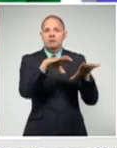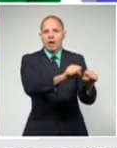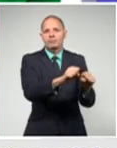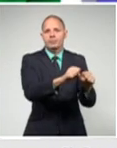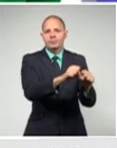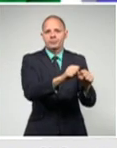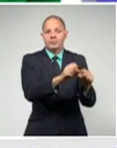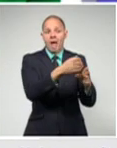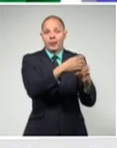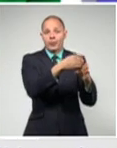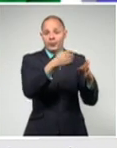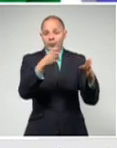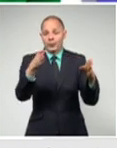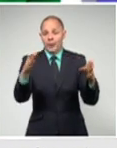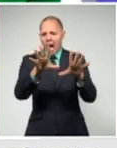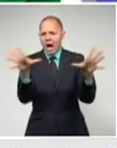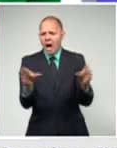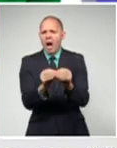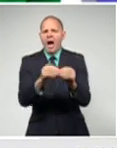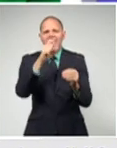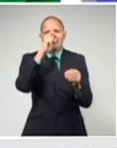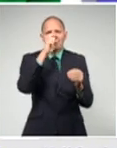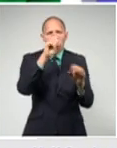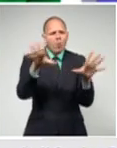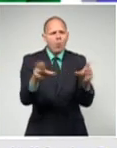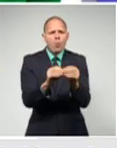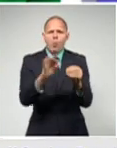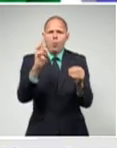momento, pues se acumulan ya